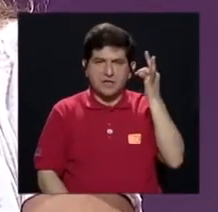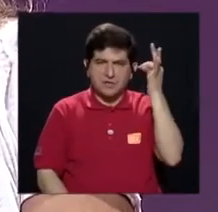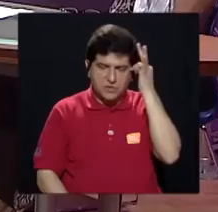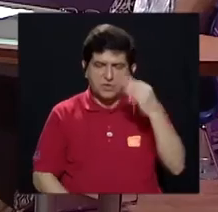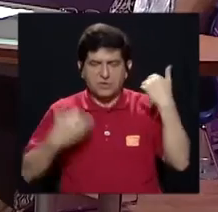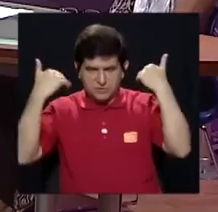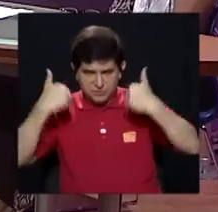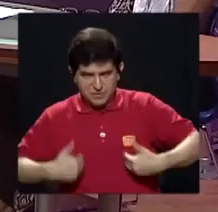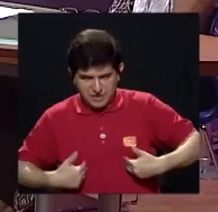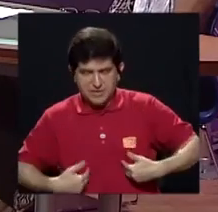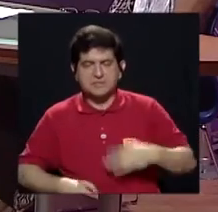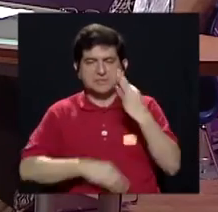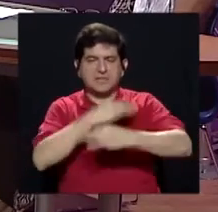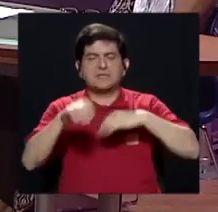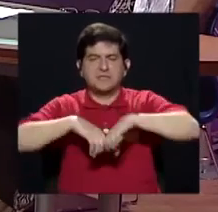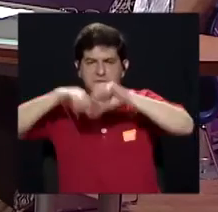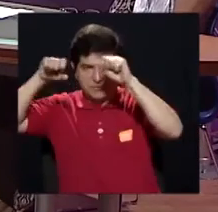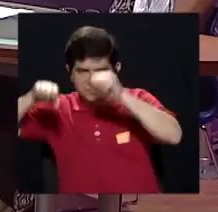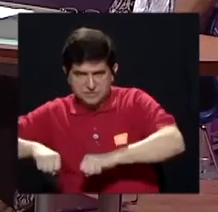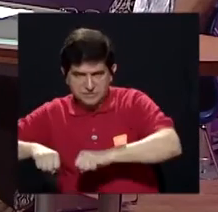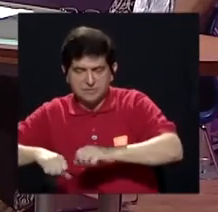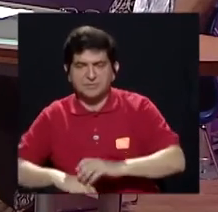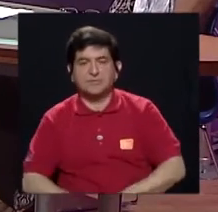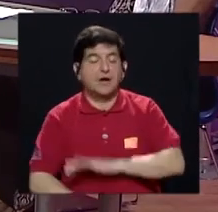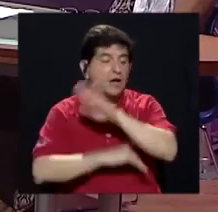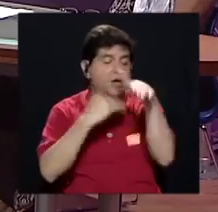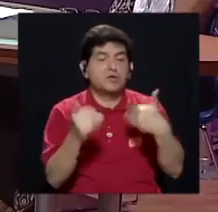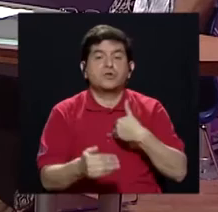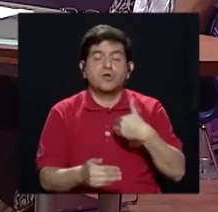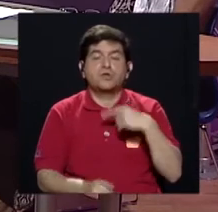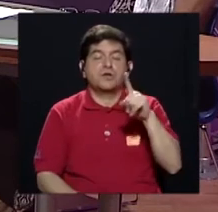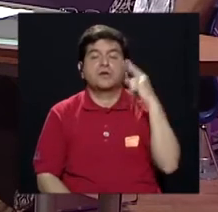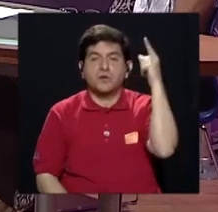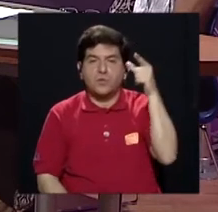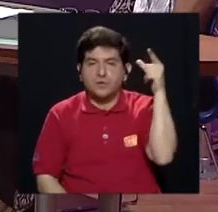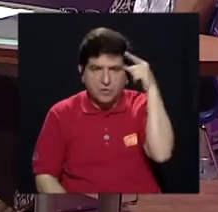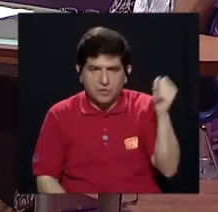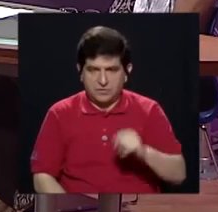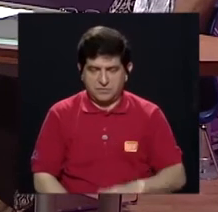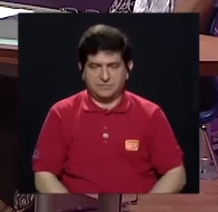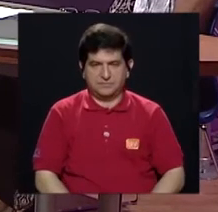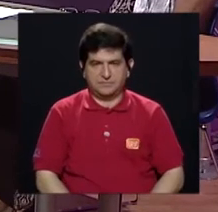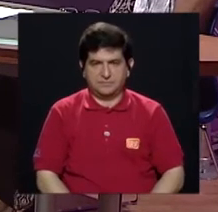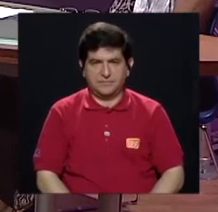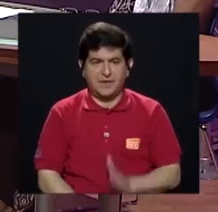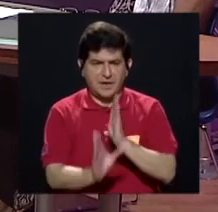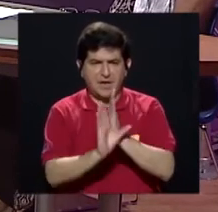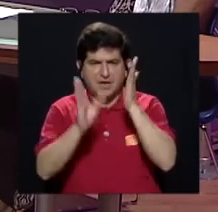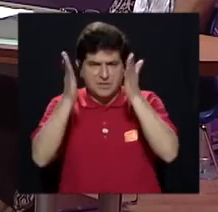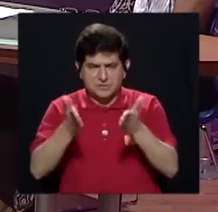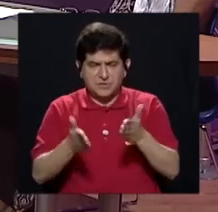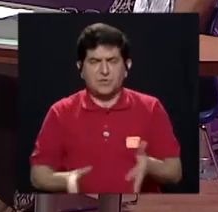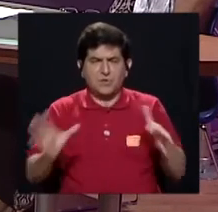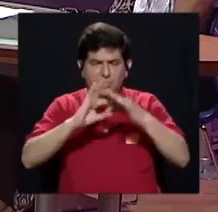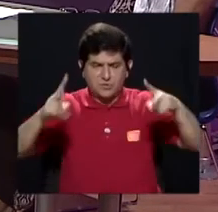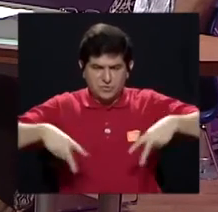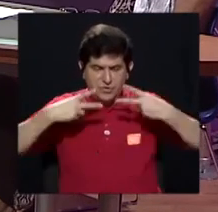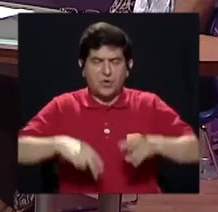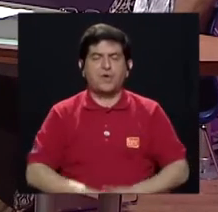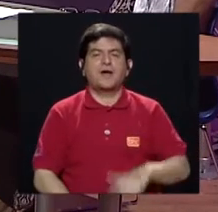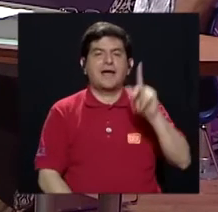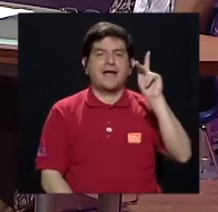sistémicas. Para nosotros todo tiene su sentido. De hecho, hay psicólogos transpersonales como Ken